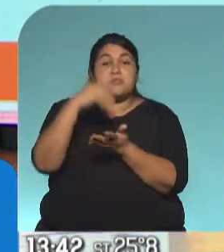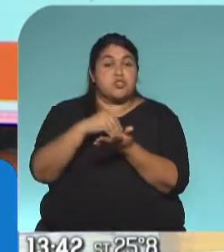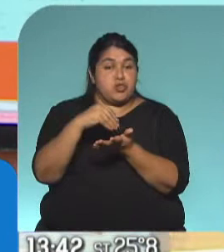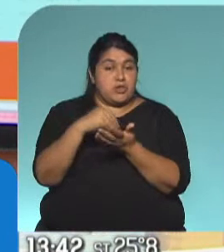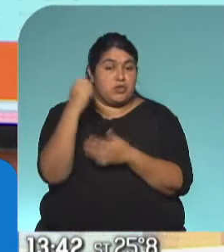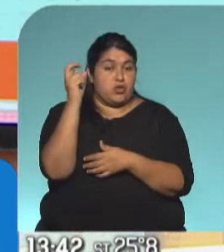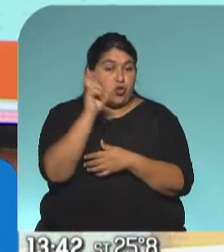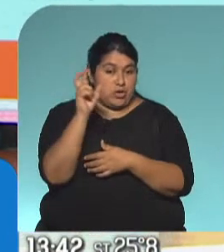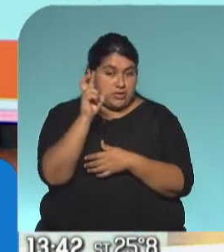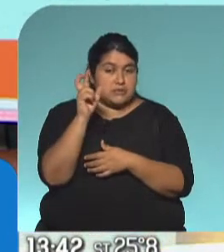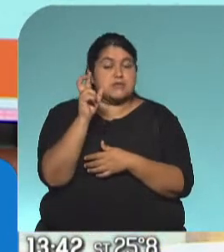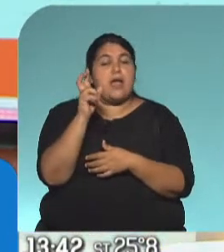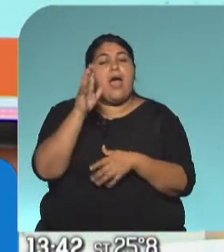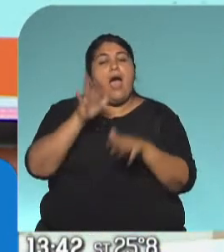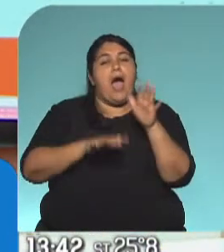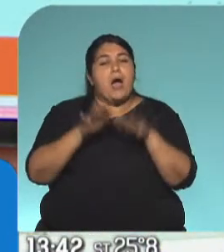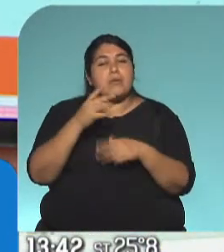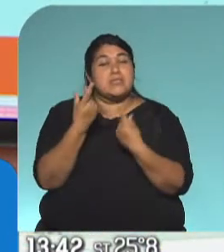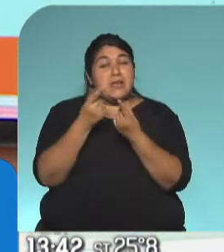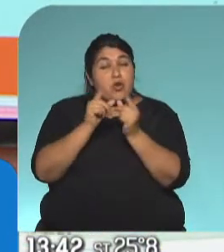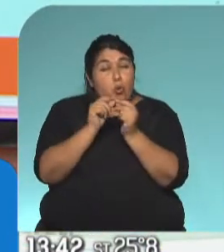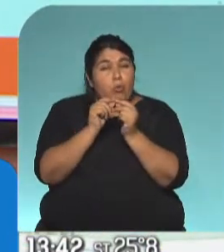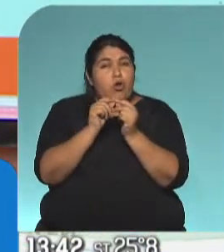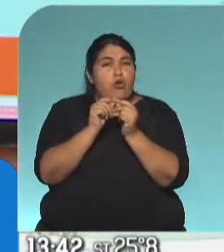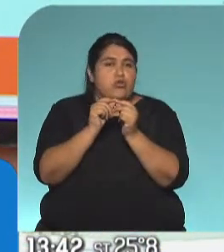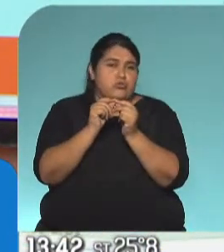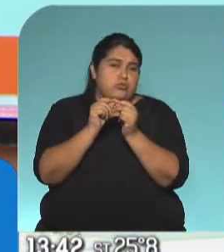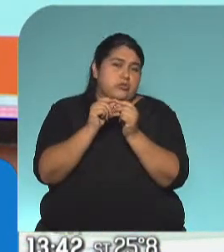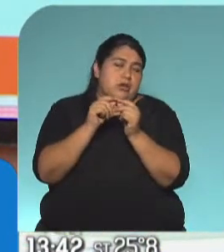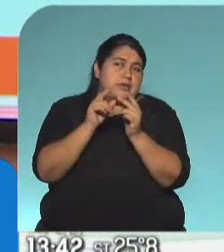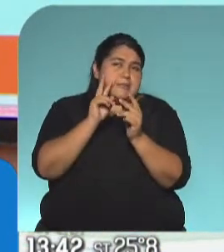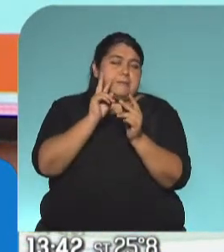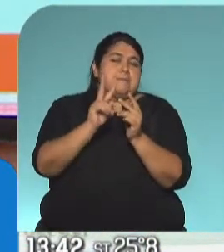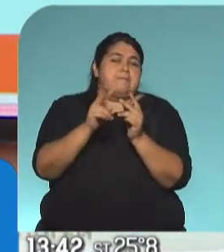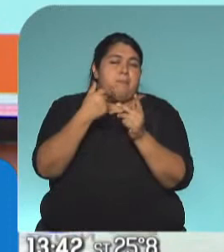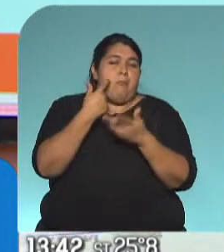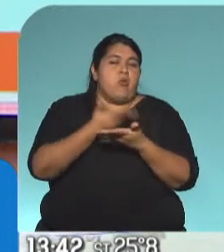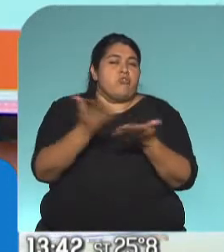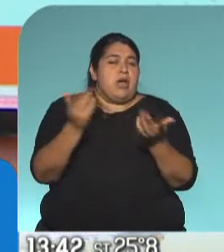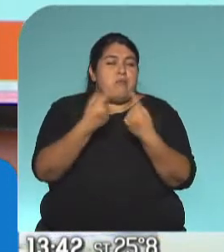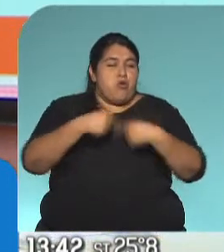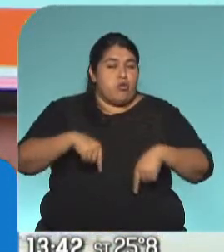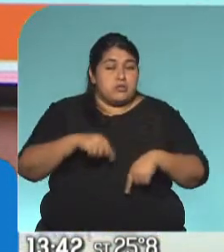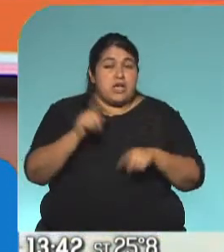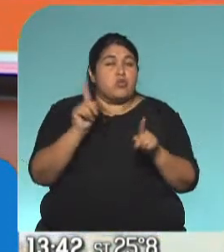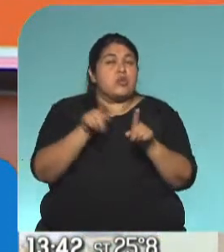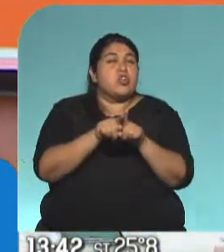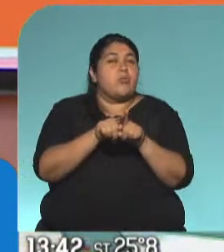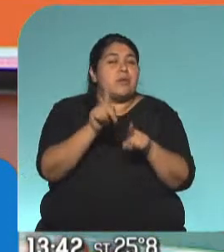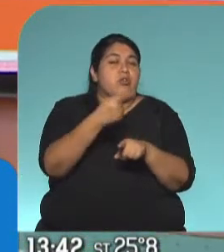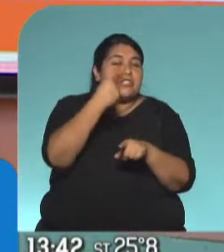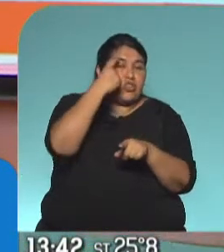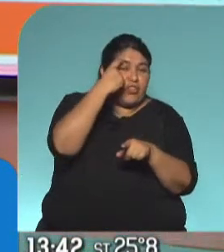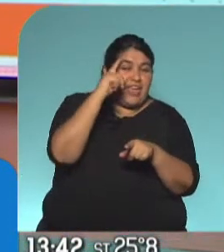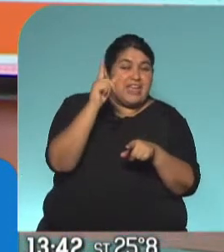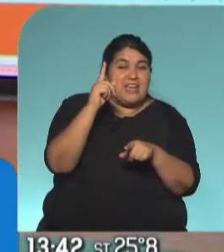110.000 millones de dólares. A veces, cuando uno habla de grandes cifras en televisión, se pasa por alto lo que significa. No es lo mismo 10.000 millones de dólares o 110.000, para